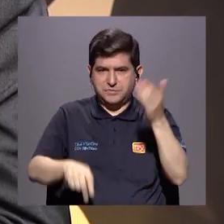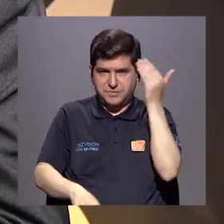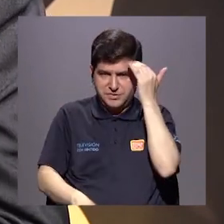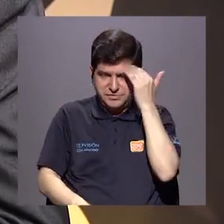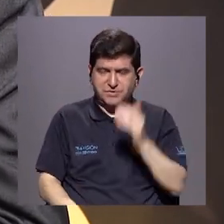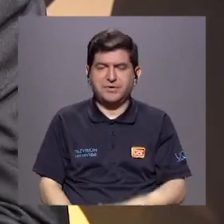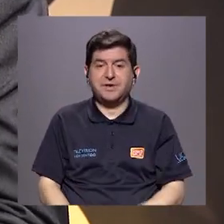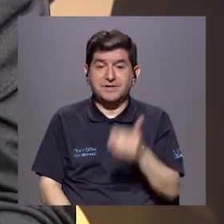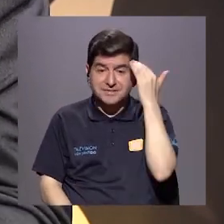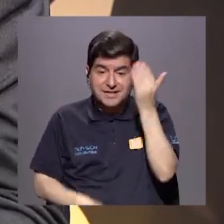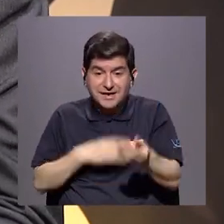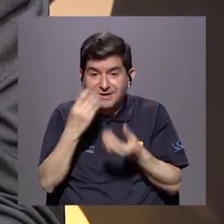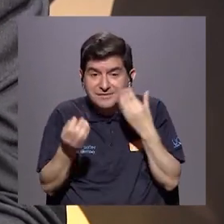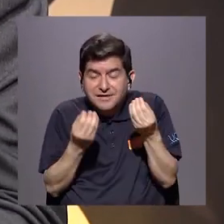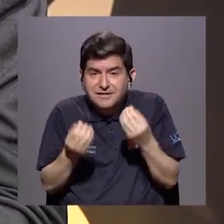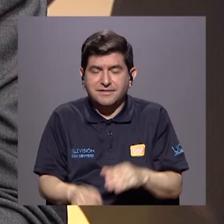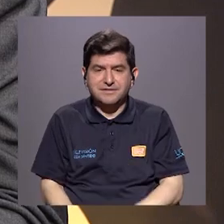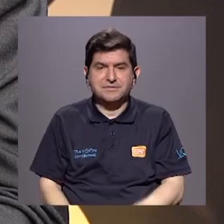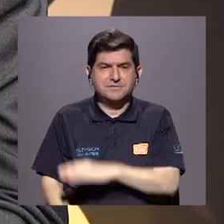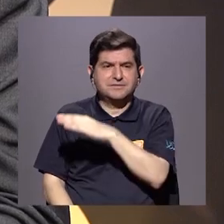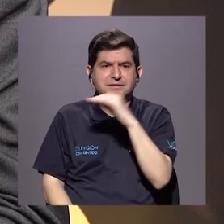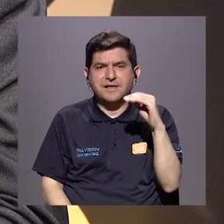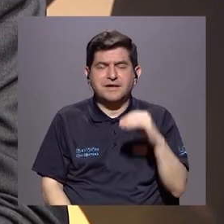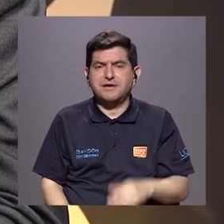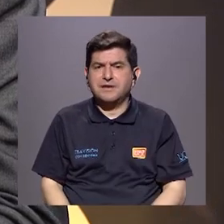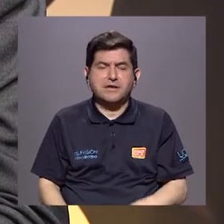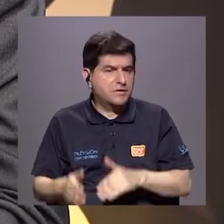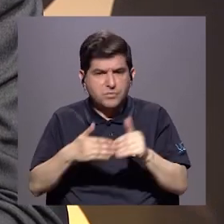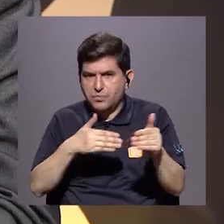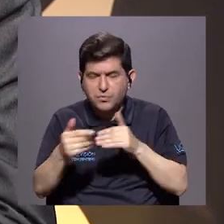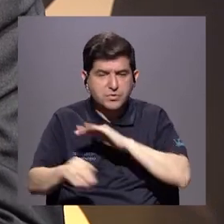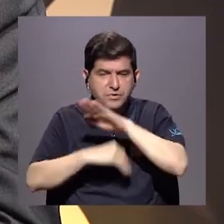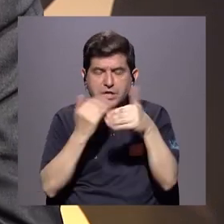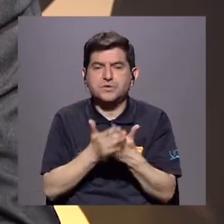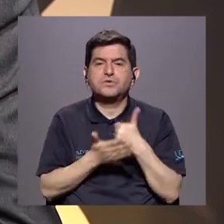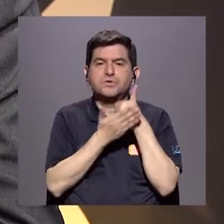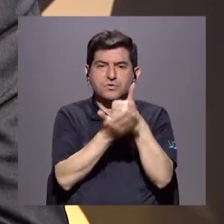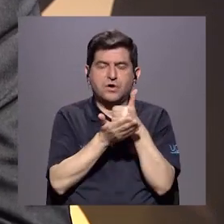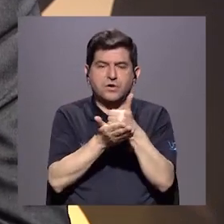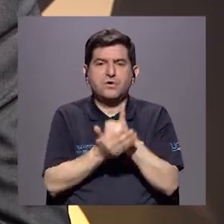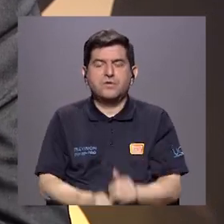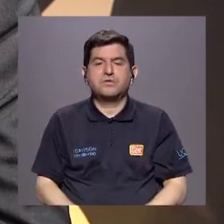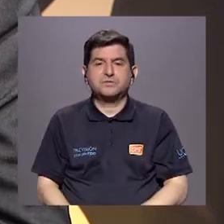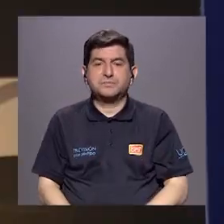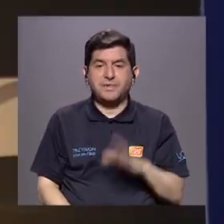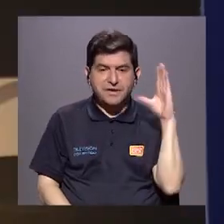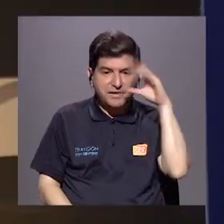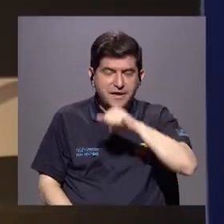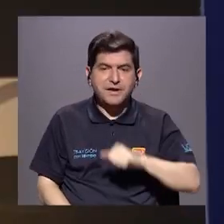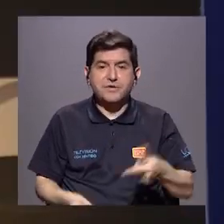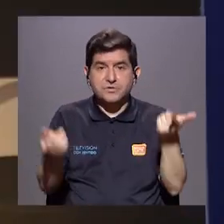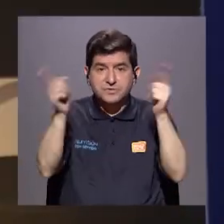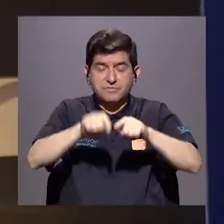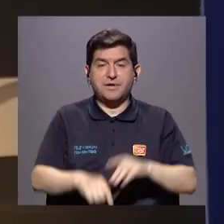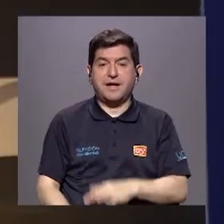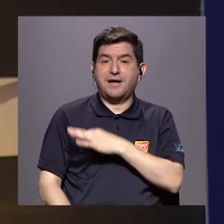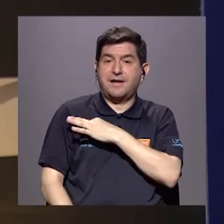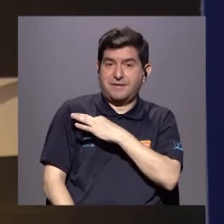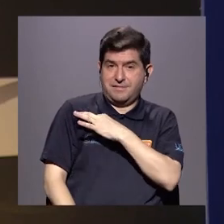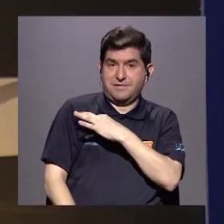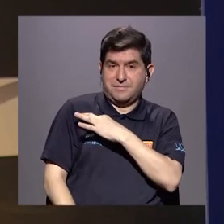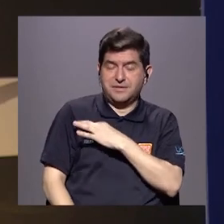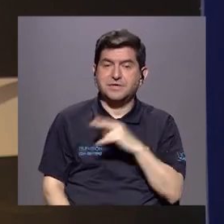para saber cómo hacer y cómo digamos y de todas formas todos contribuir con la detención del fenómeno la invitación más bien es para